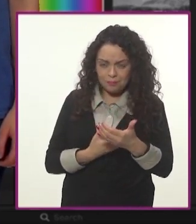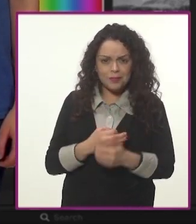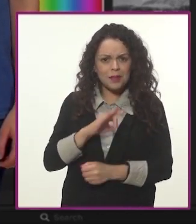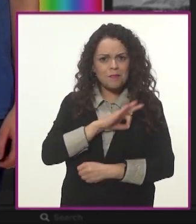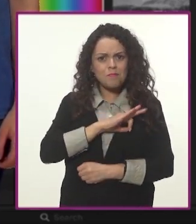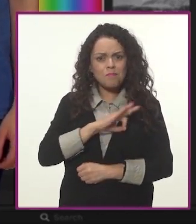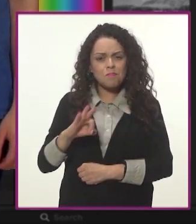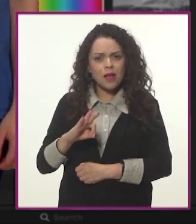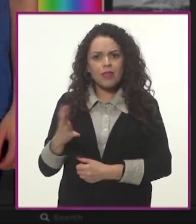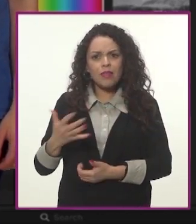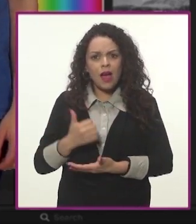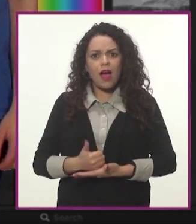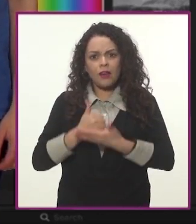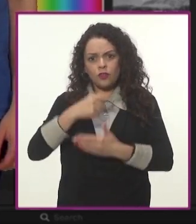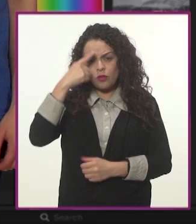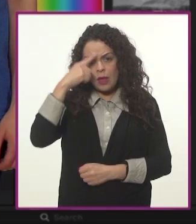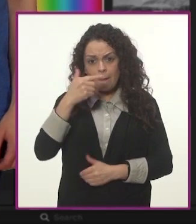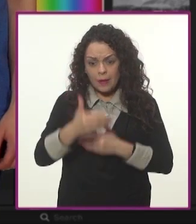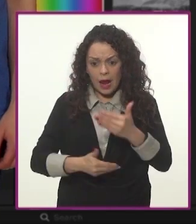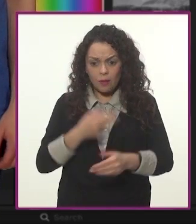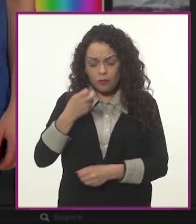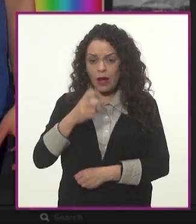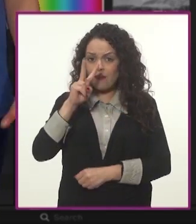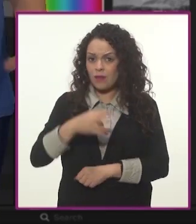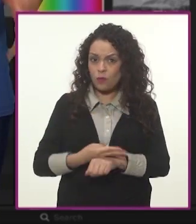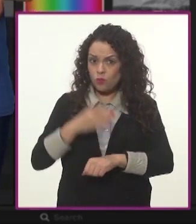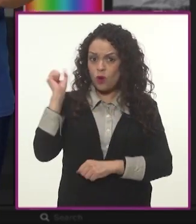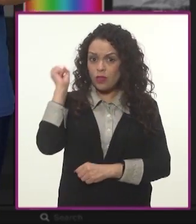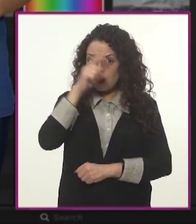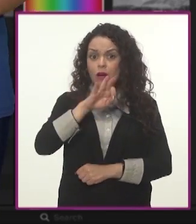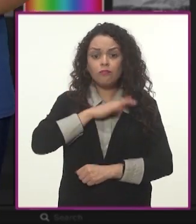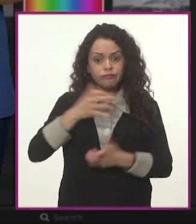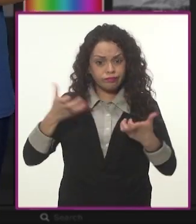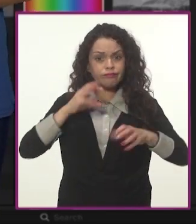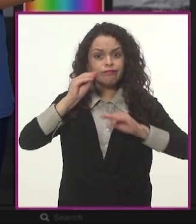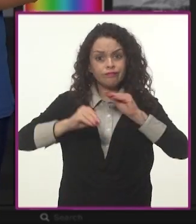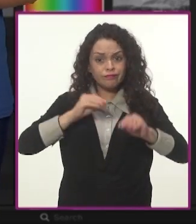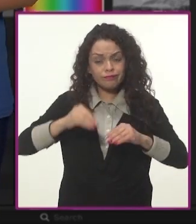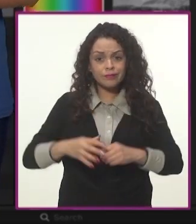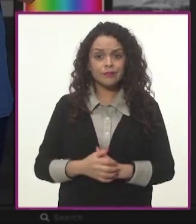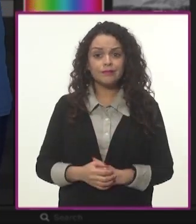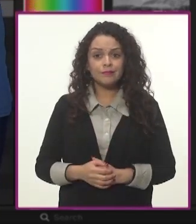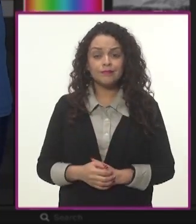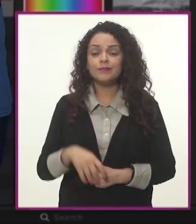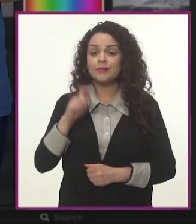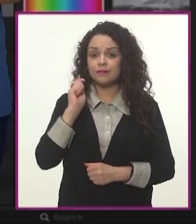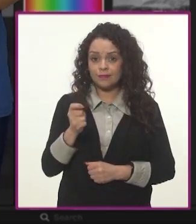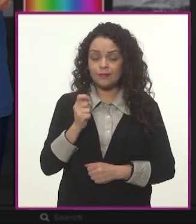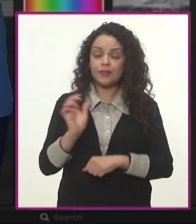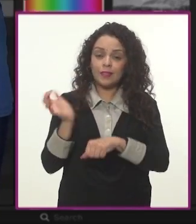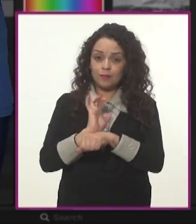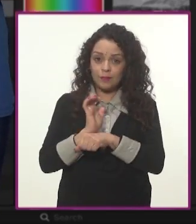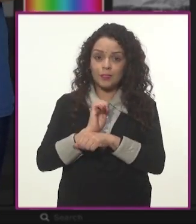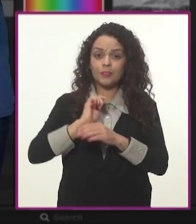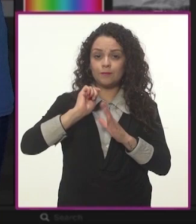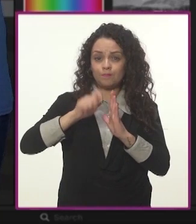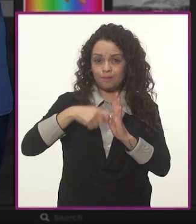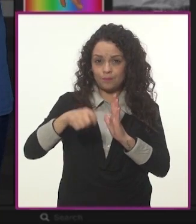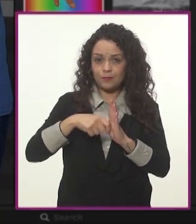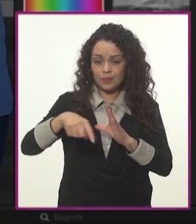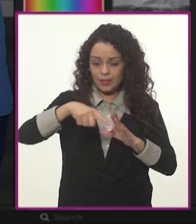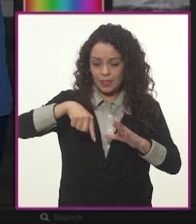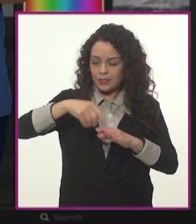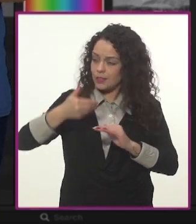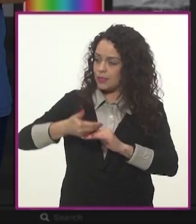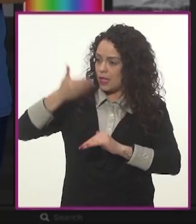poder encargarse de un proceso tan complicado. En el mundo análogo de las cintas y películas de cine, se hacía una diferencia entre la